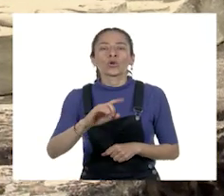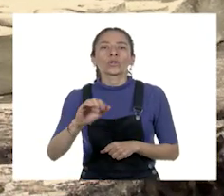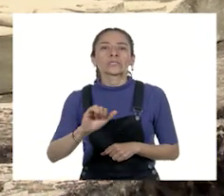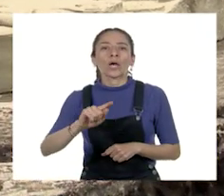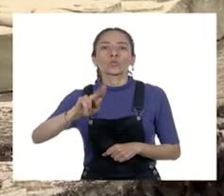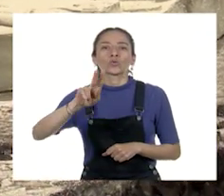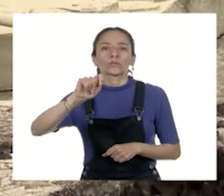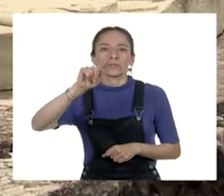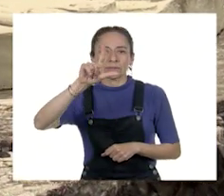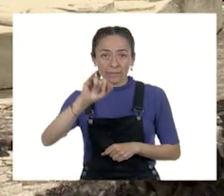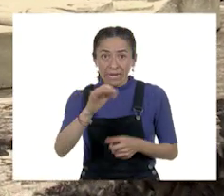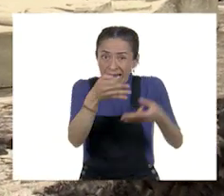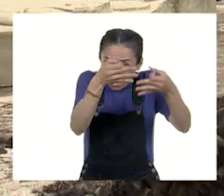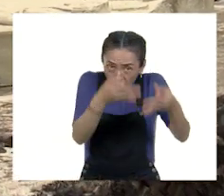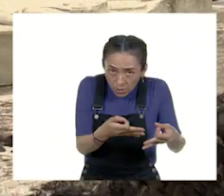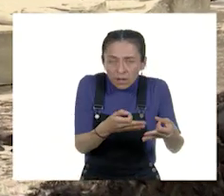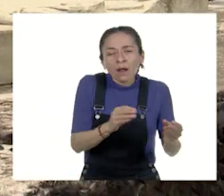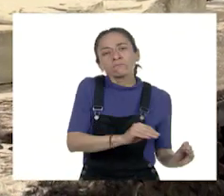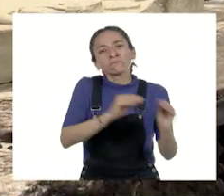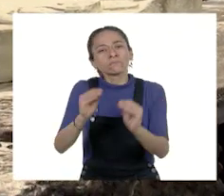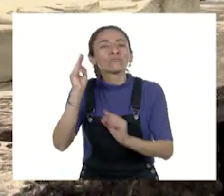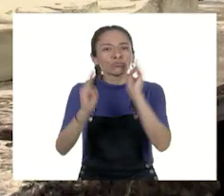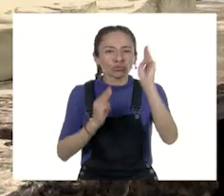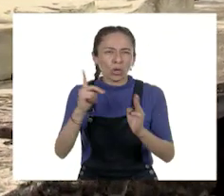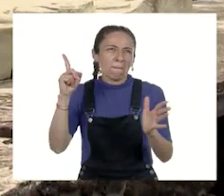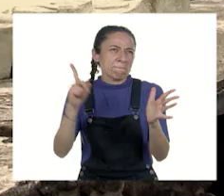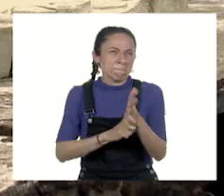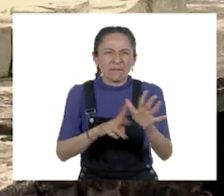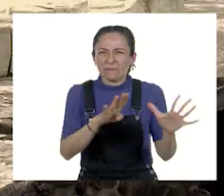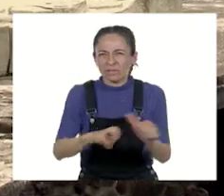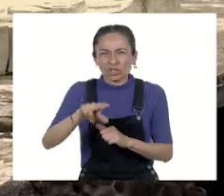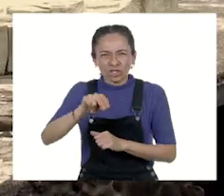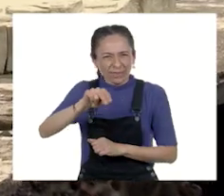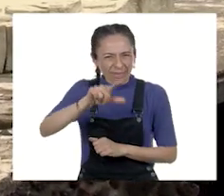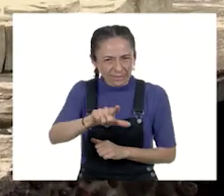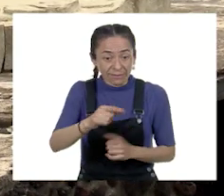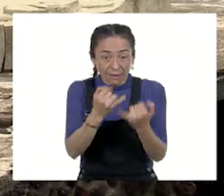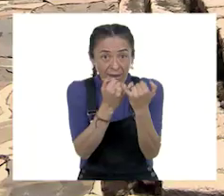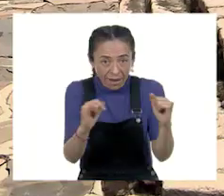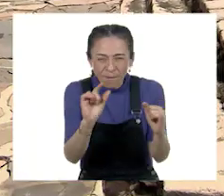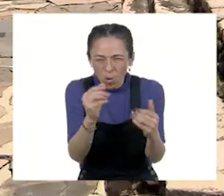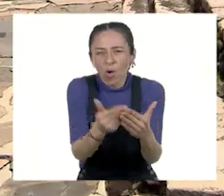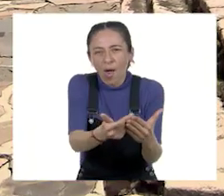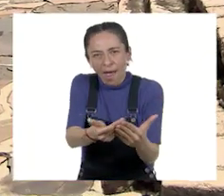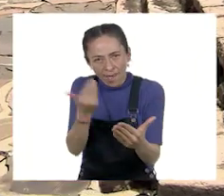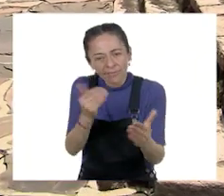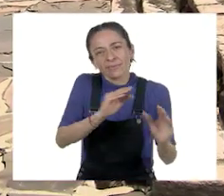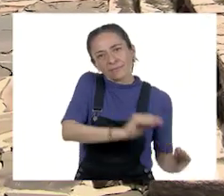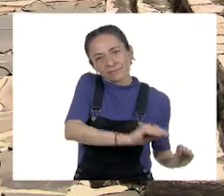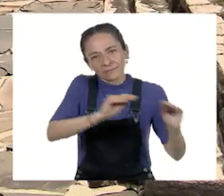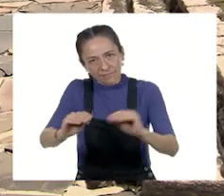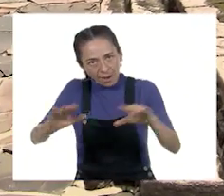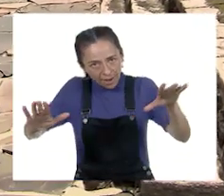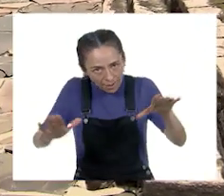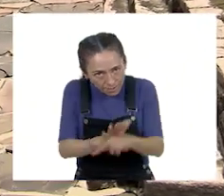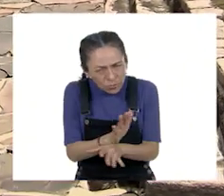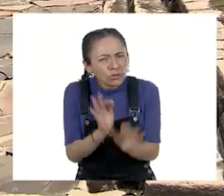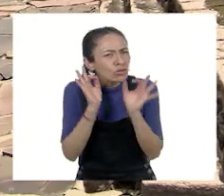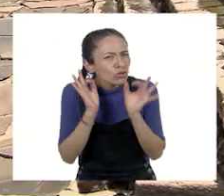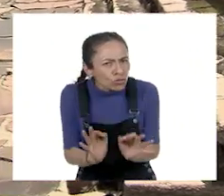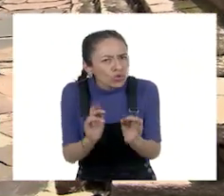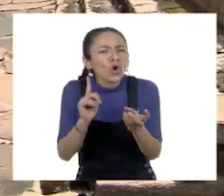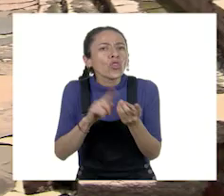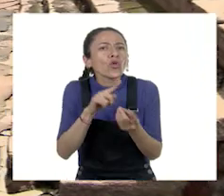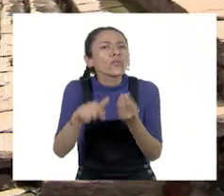trasladado al museo en el año de 1987, poco antes de que se inaugurara. Y está exactamente en el lugar en donde